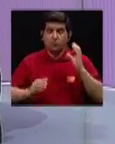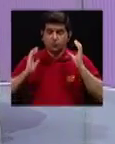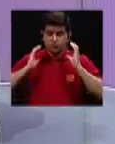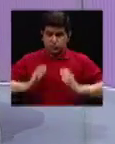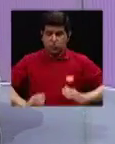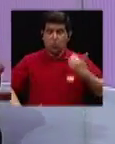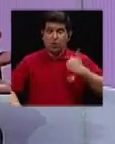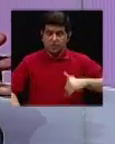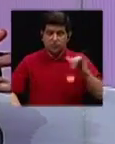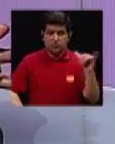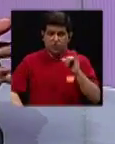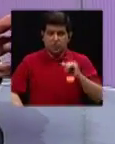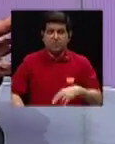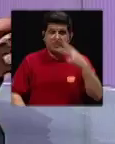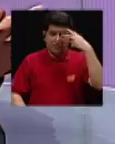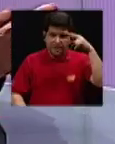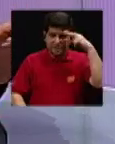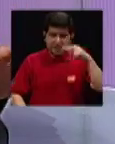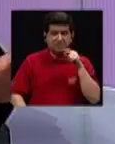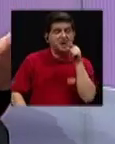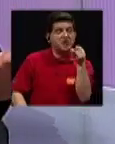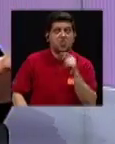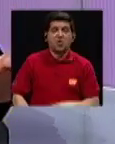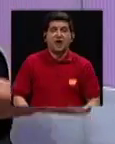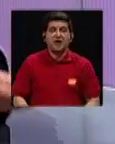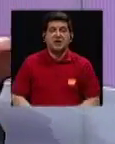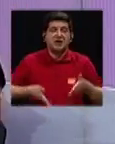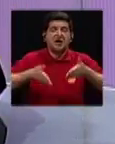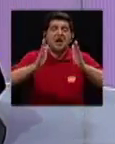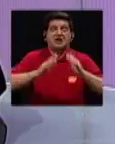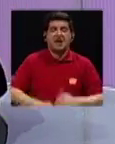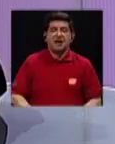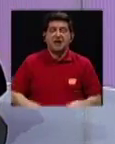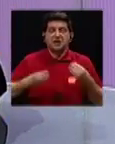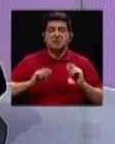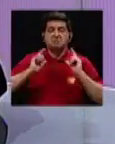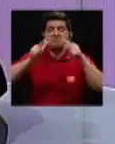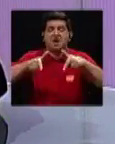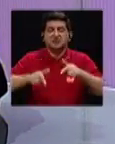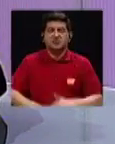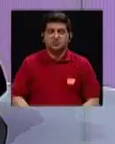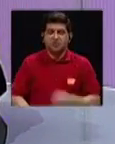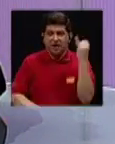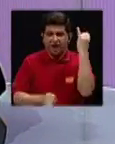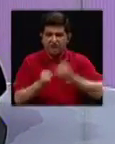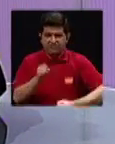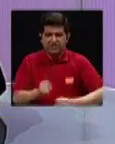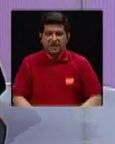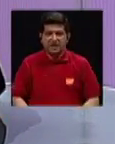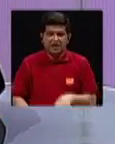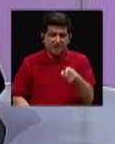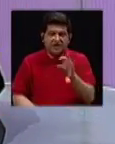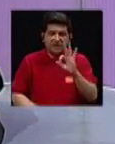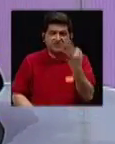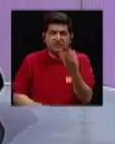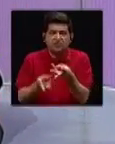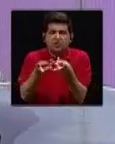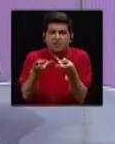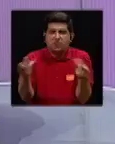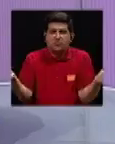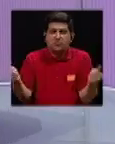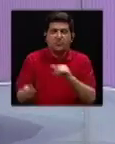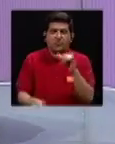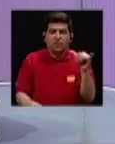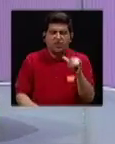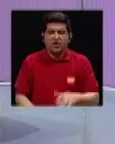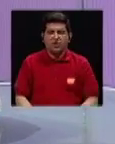mujeres y también muchos cuerpos de los hombres en México están ahí en la calle como deshecho para que termine y que se